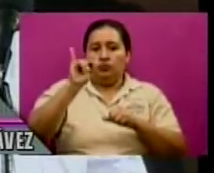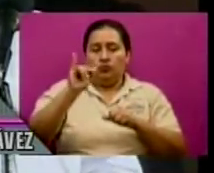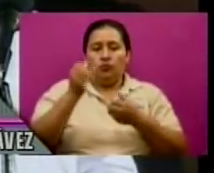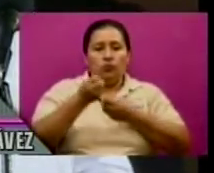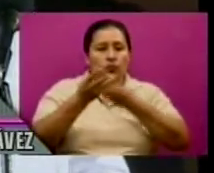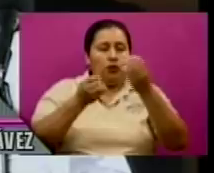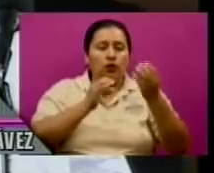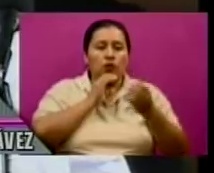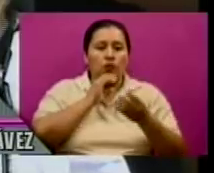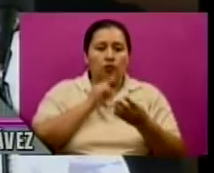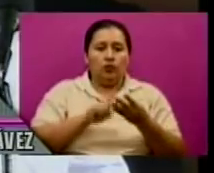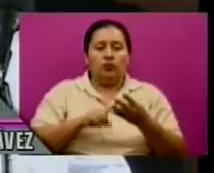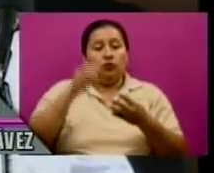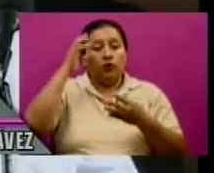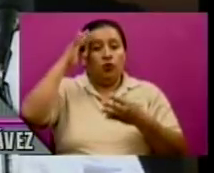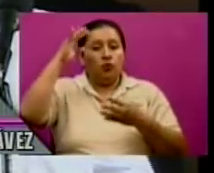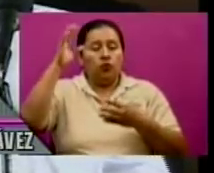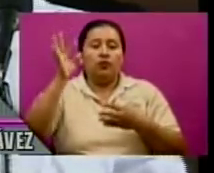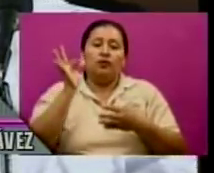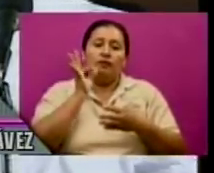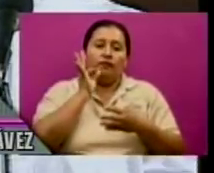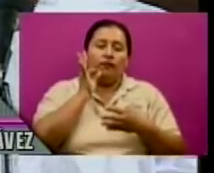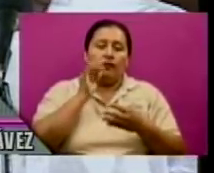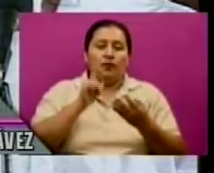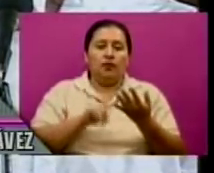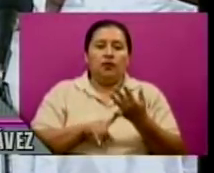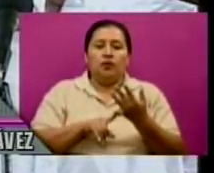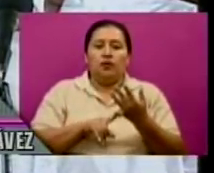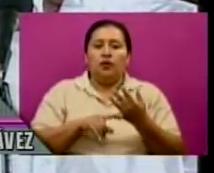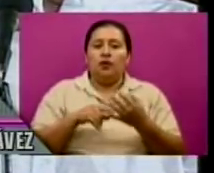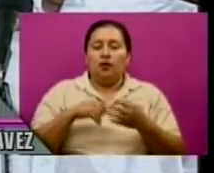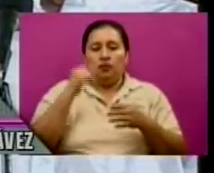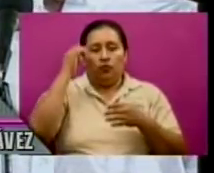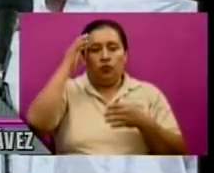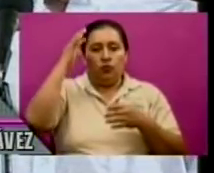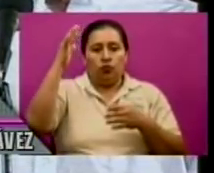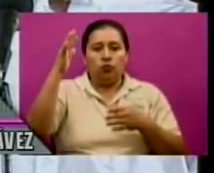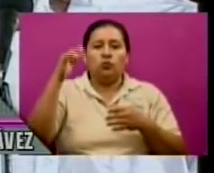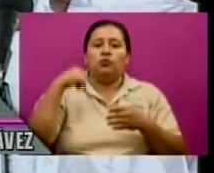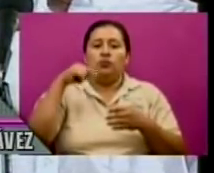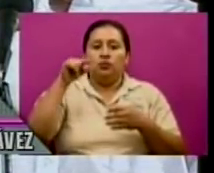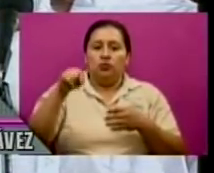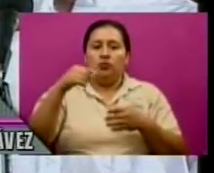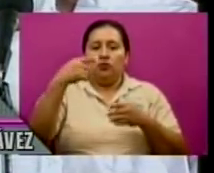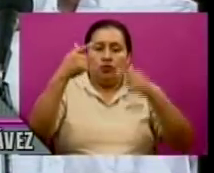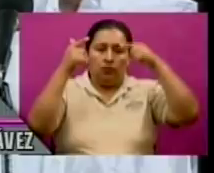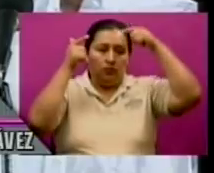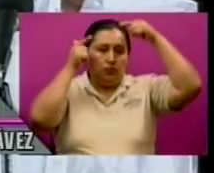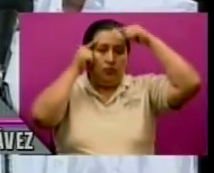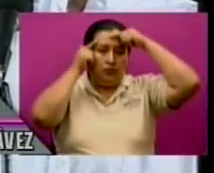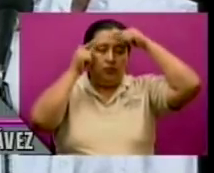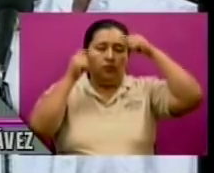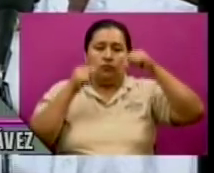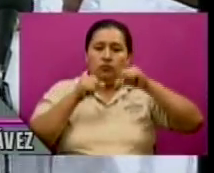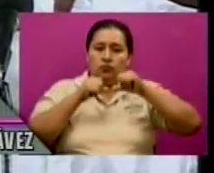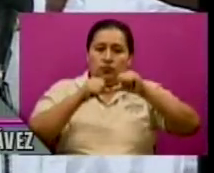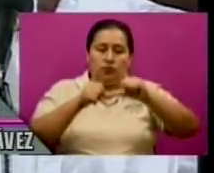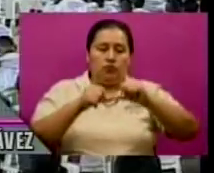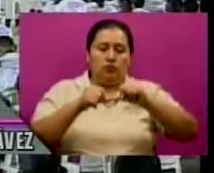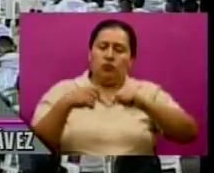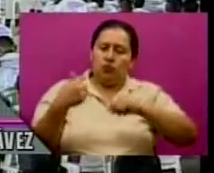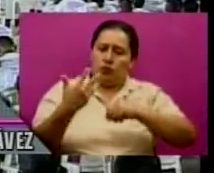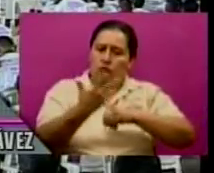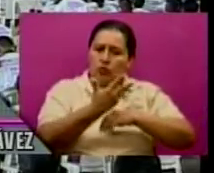a los sueños de Fidel, a los sueños de Hugo Rafael Chávez Frías.